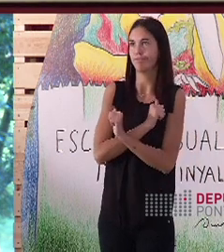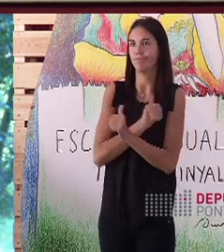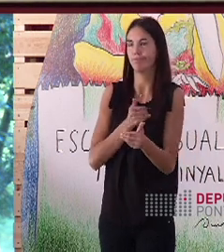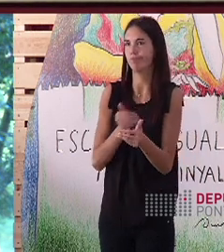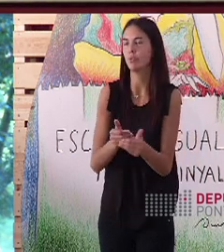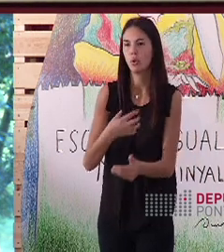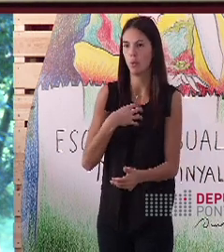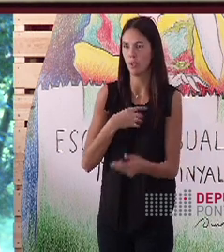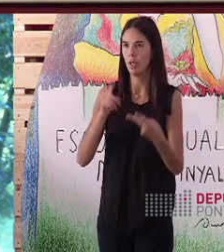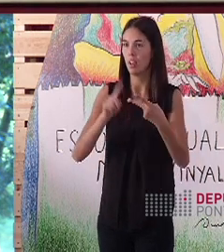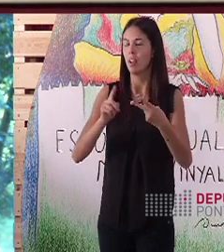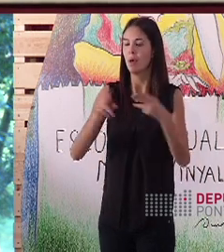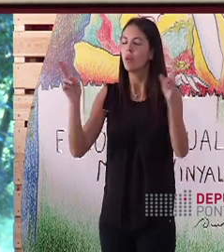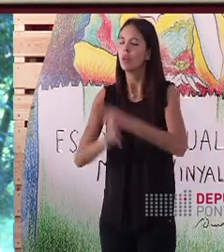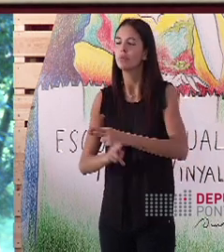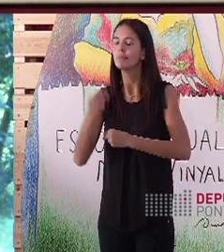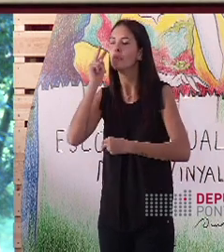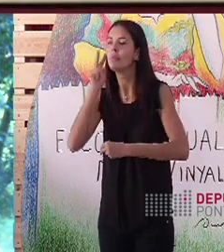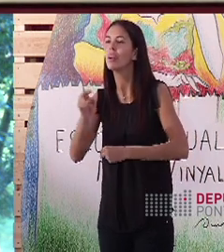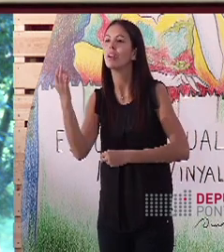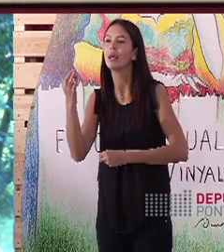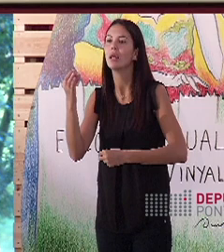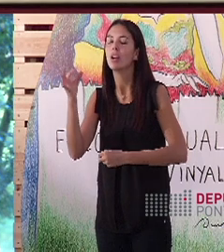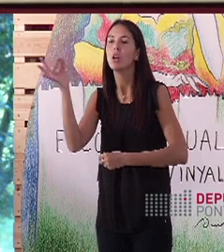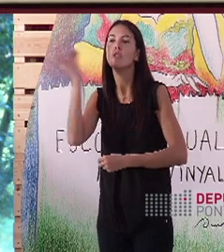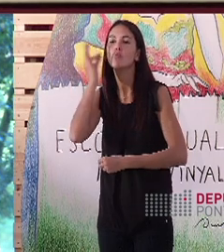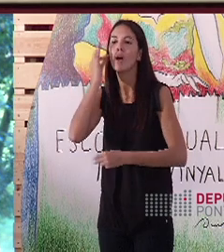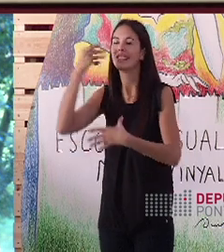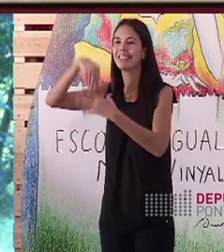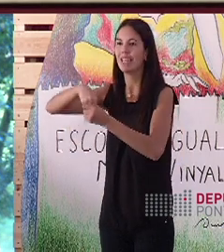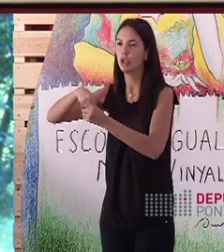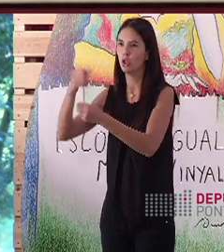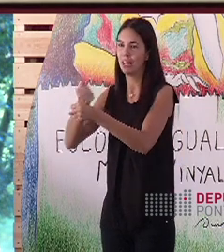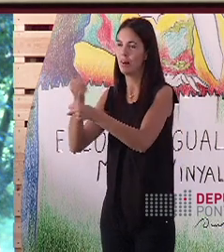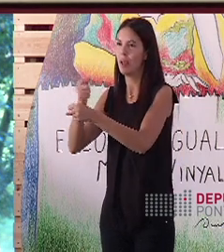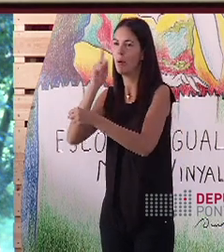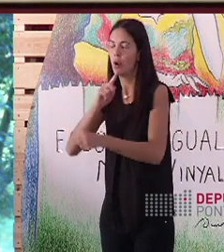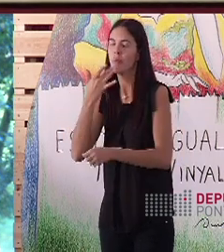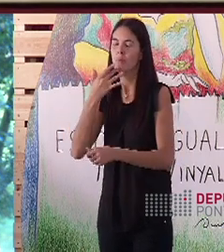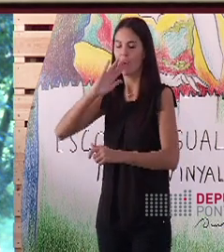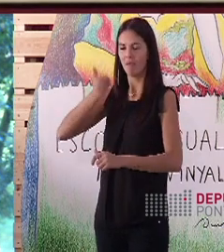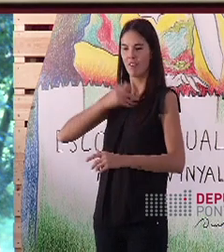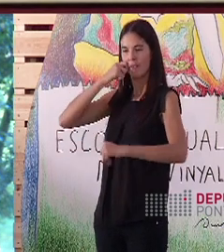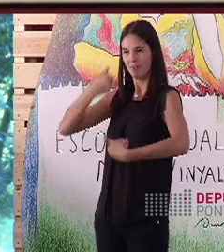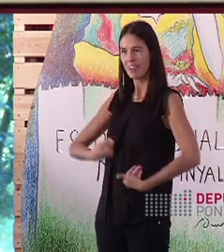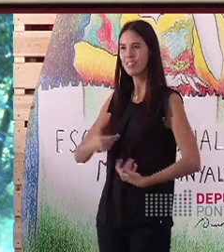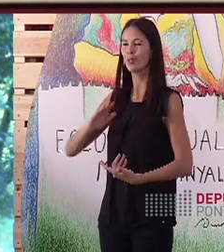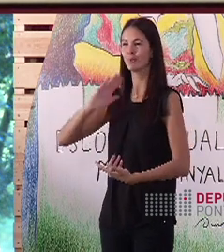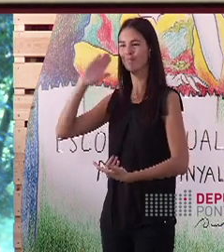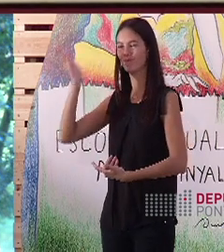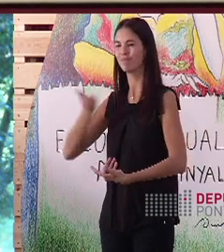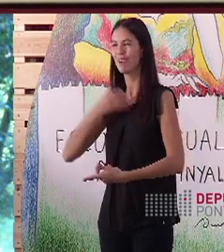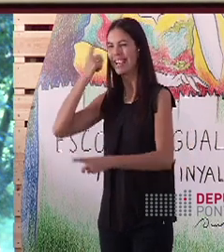el abolicionismo tiene su vista puesta en las mujeres que están en prostitución, en sus daños físicos, en sus daños